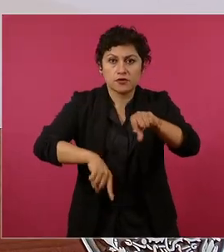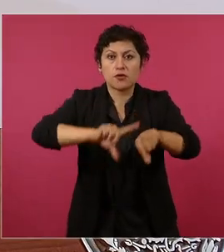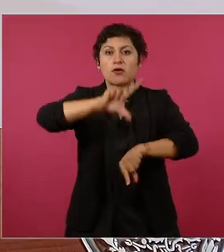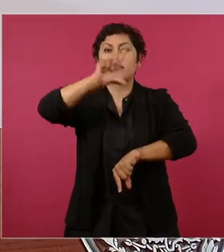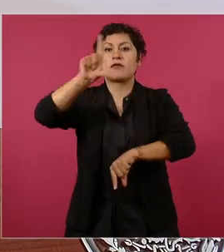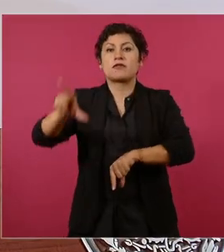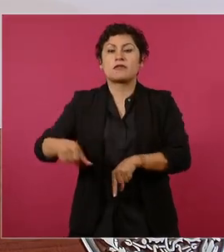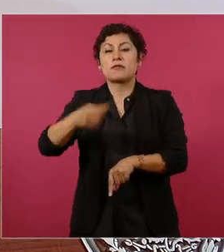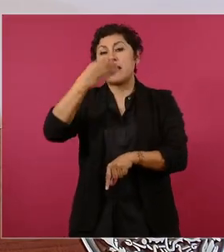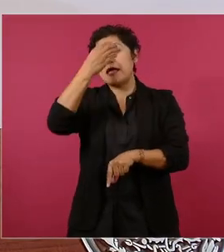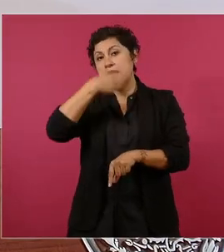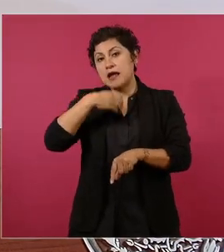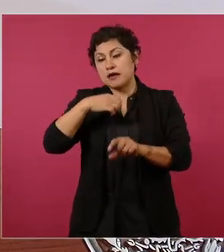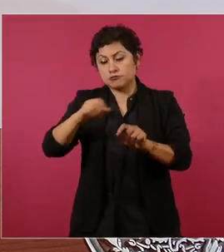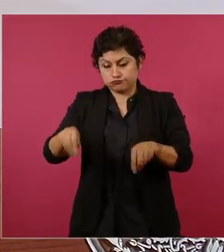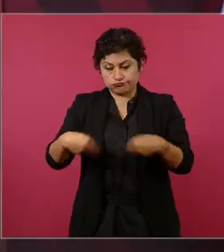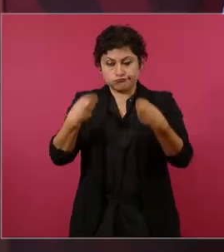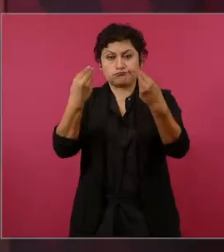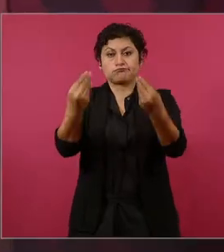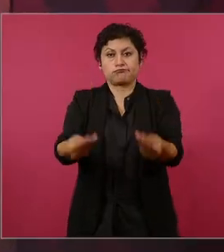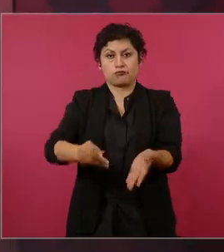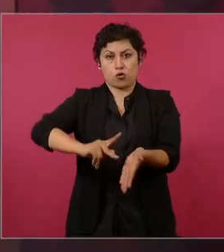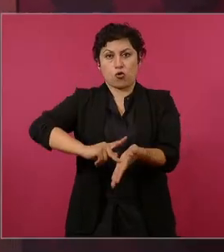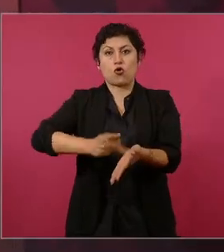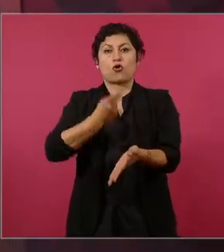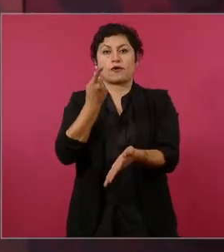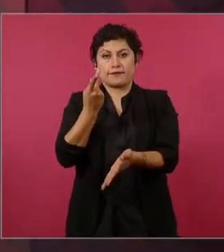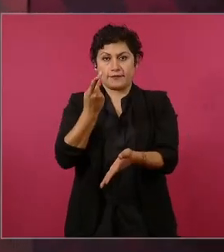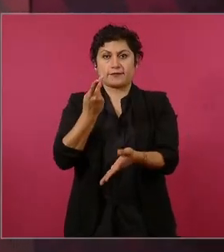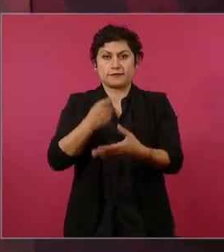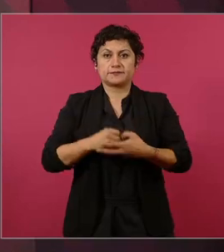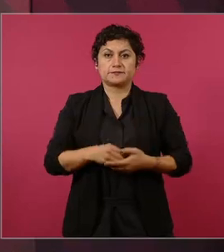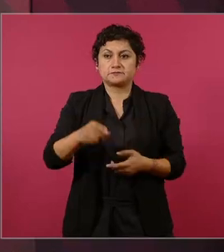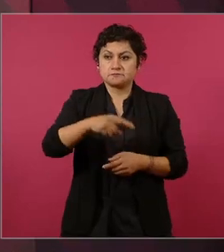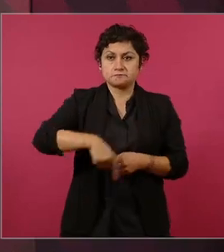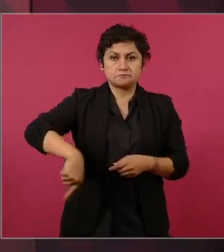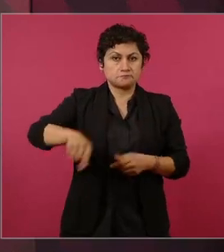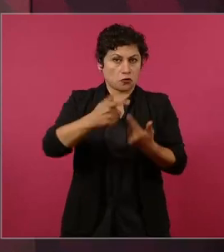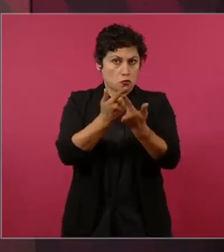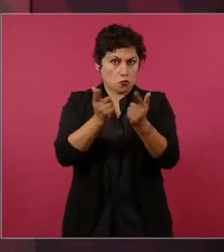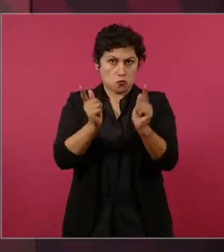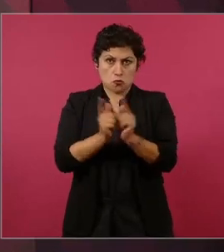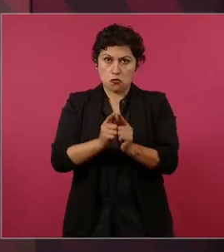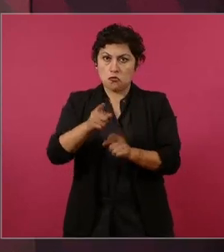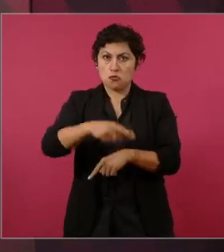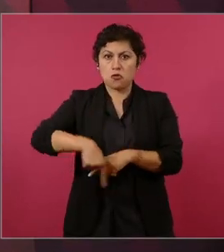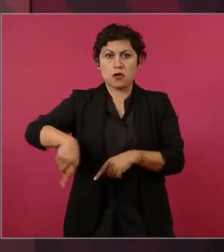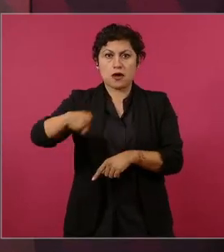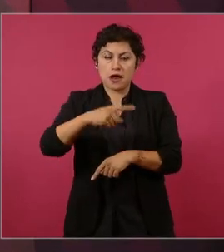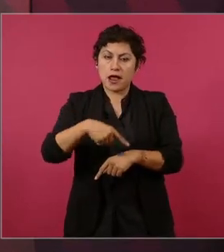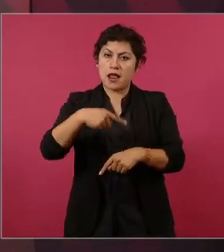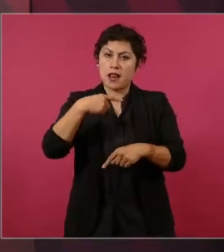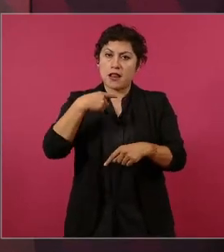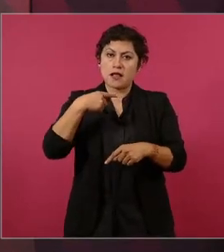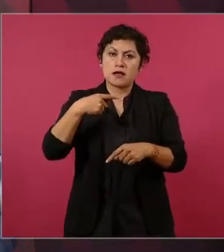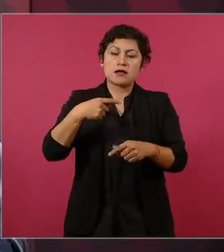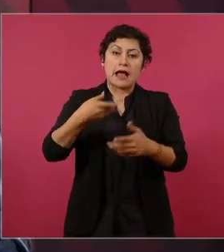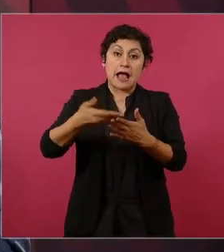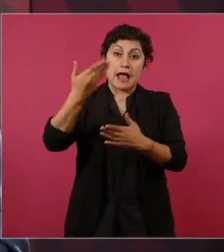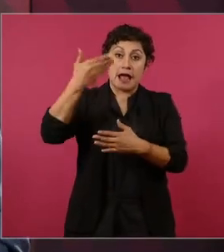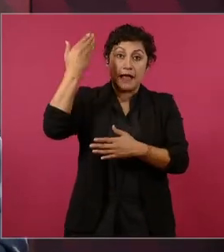y como no se dejaban, resistían, les declaró la guerra a los